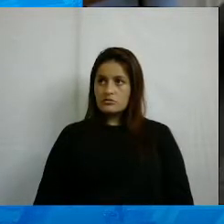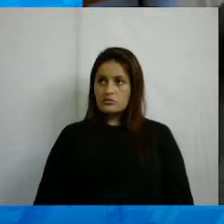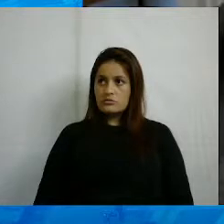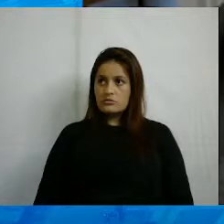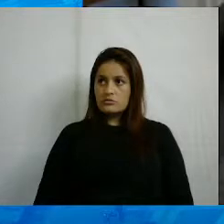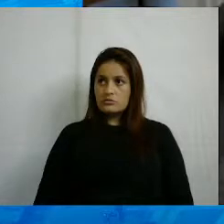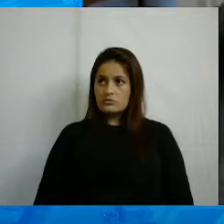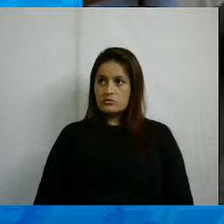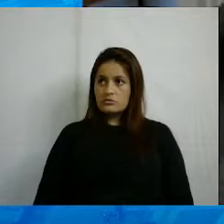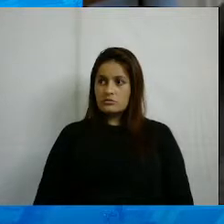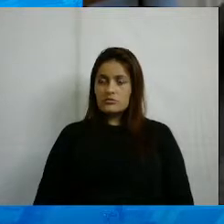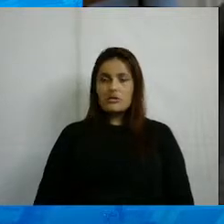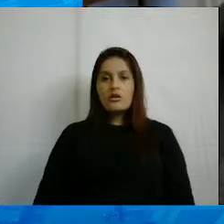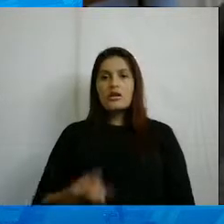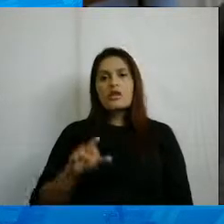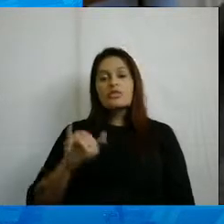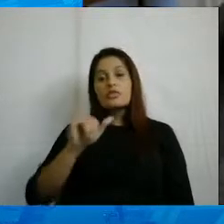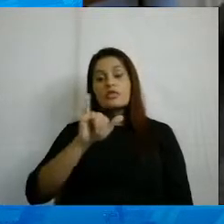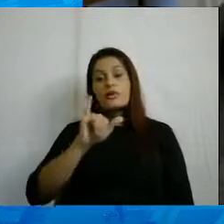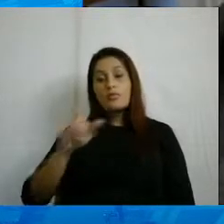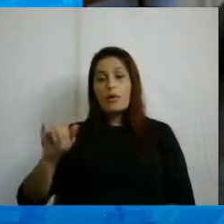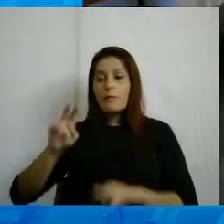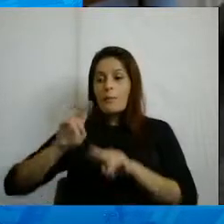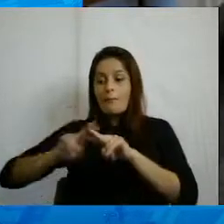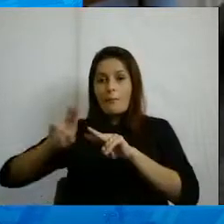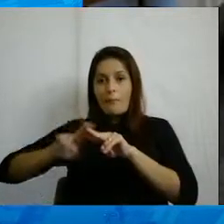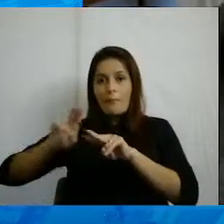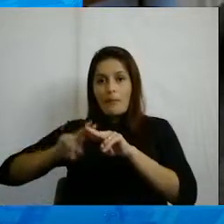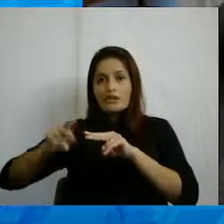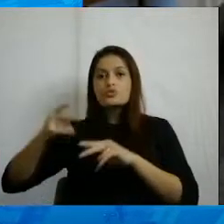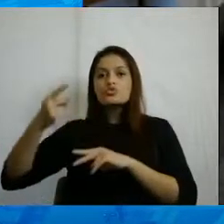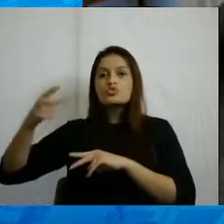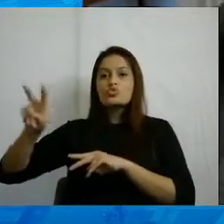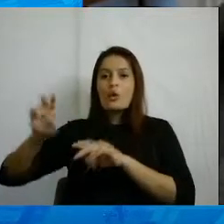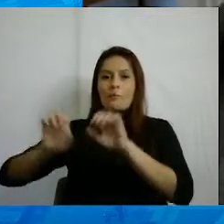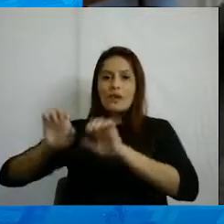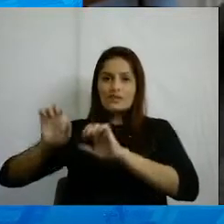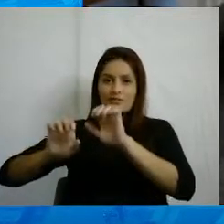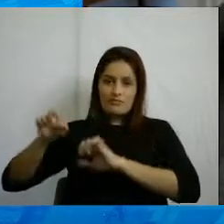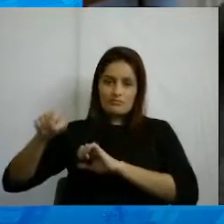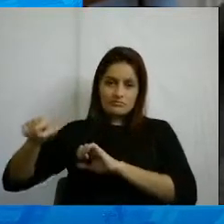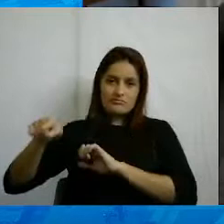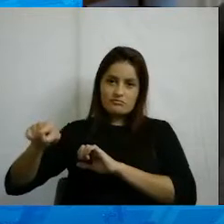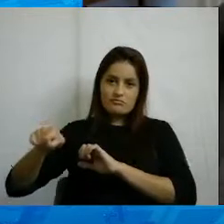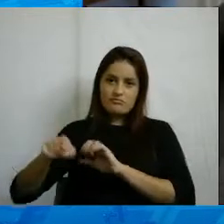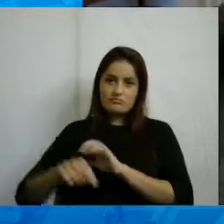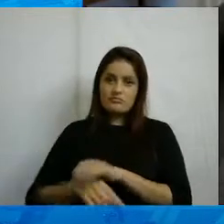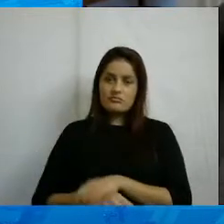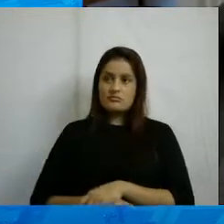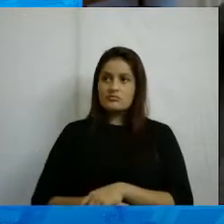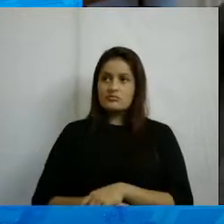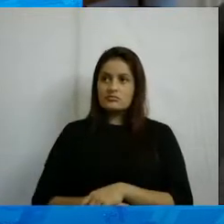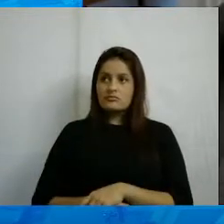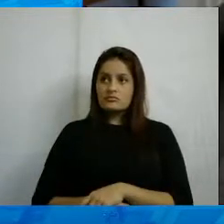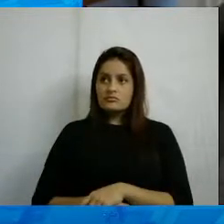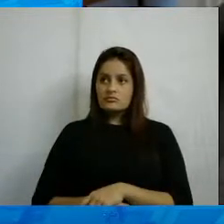no debería ser, porque las mantenciones son por parte del propietario, que en este caso sería el municipio.